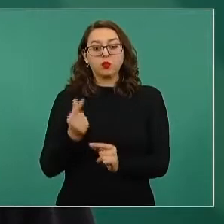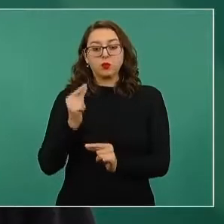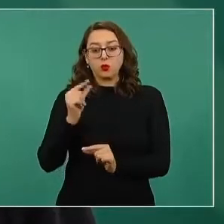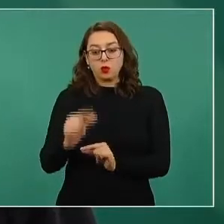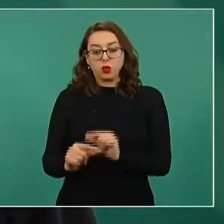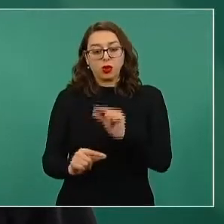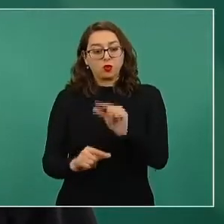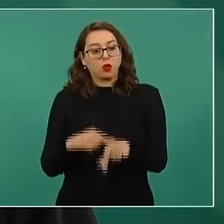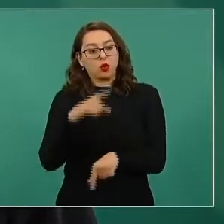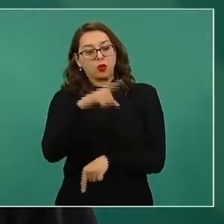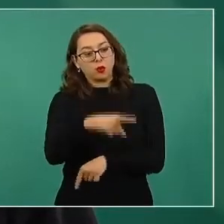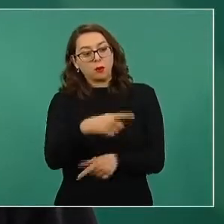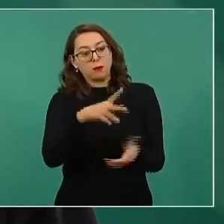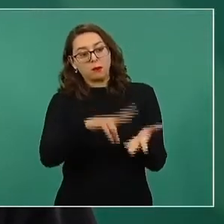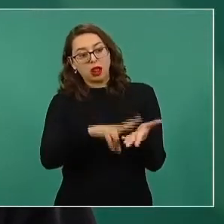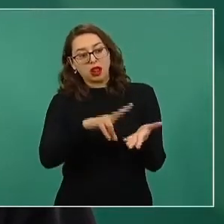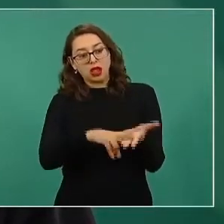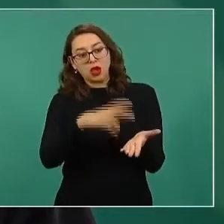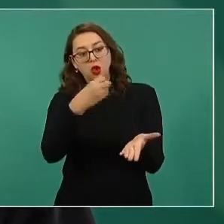el tesoro,